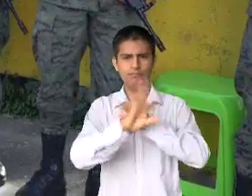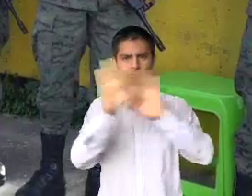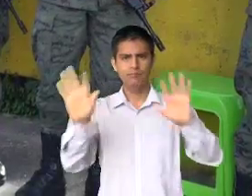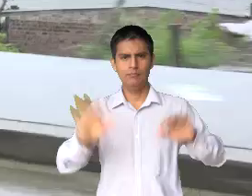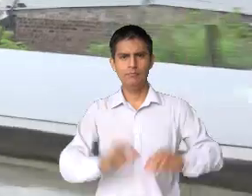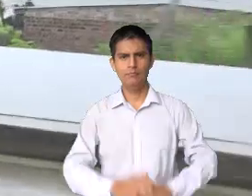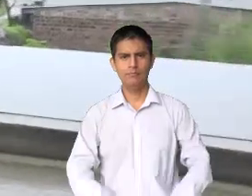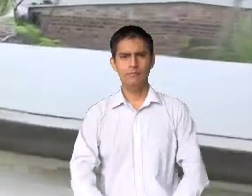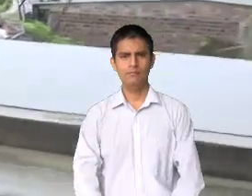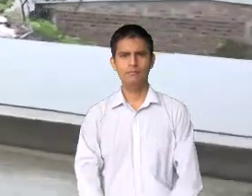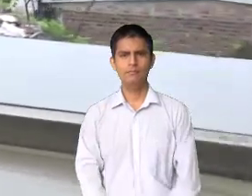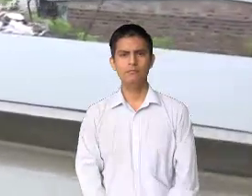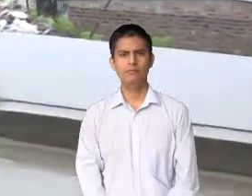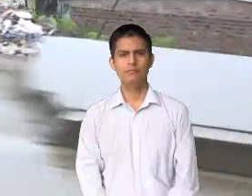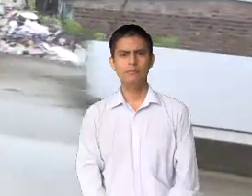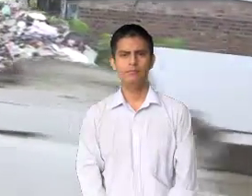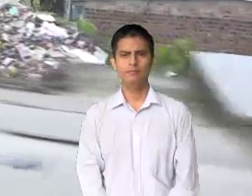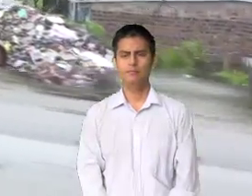información.